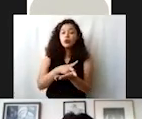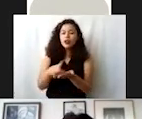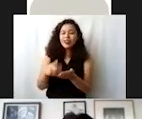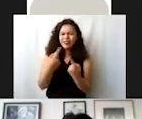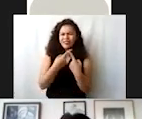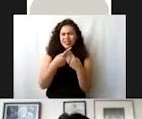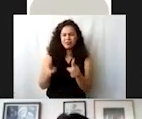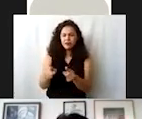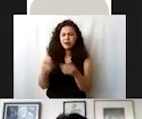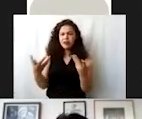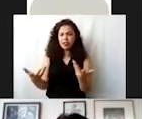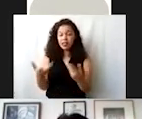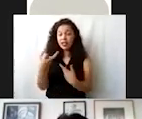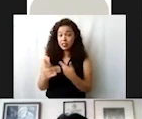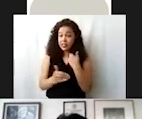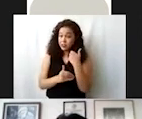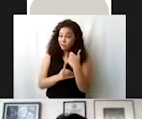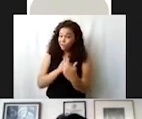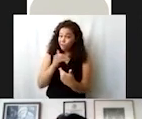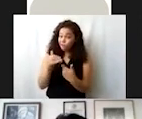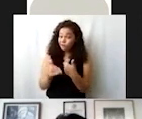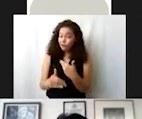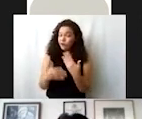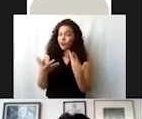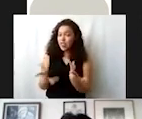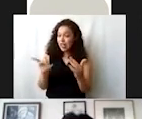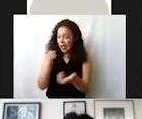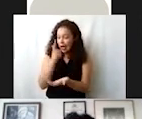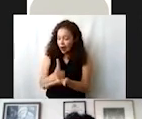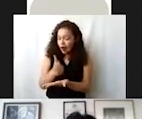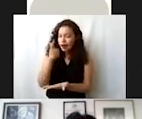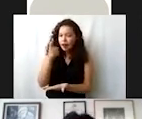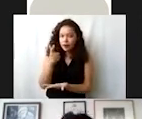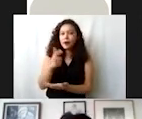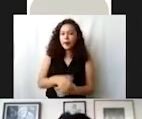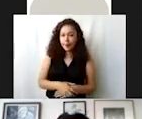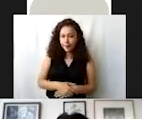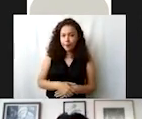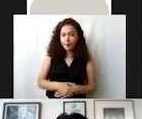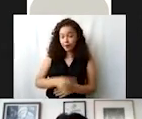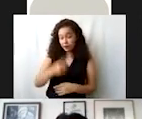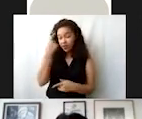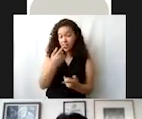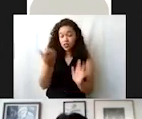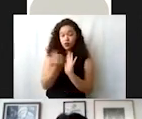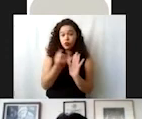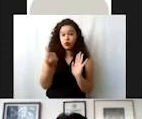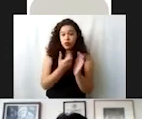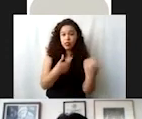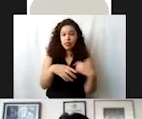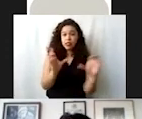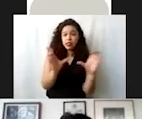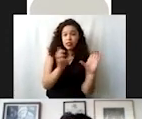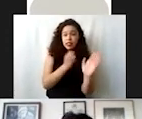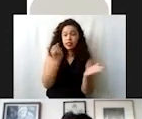distinto, pues puede traer consecuencias pues muy graves, ¿no? Desde la cancelación de los certificados de sellos